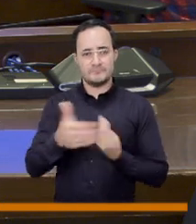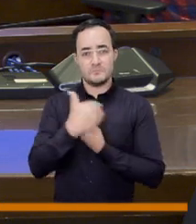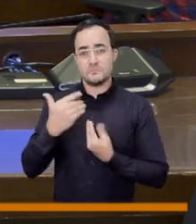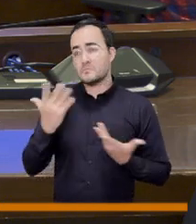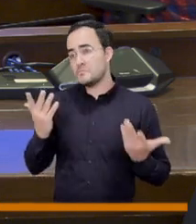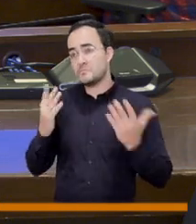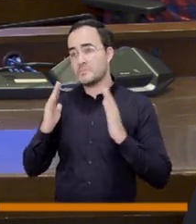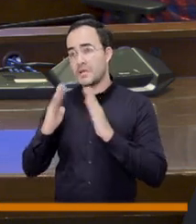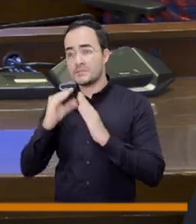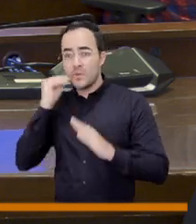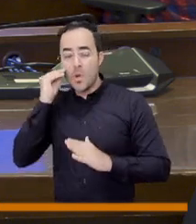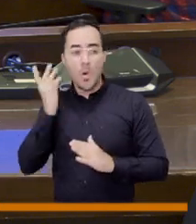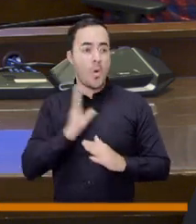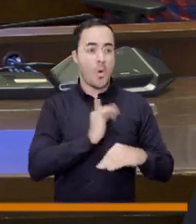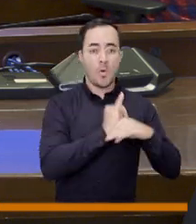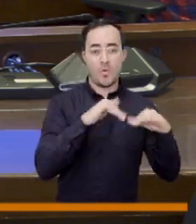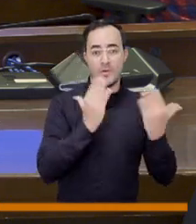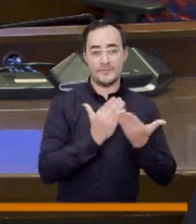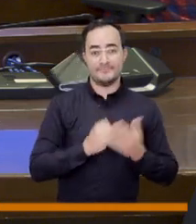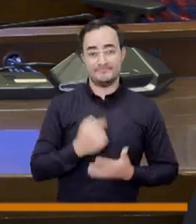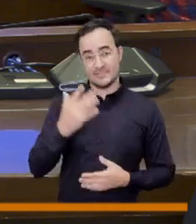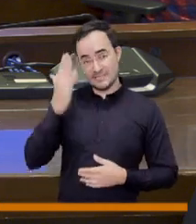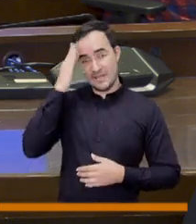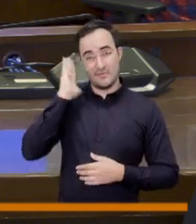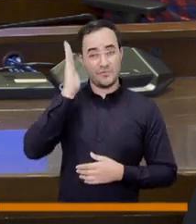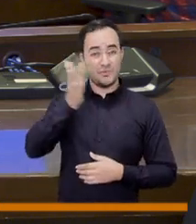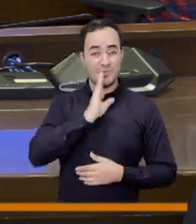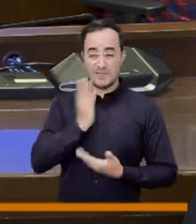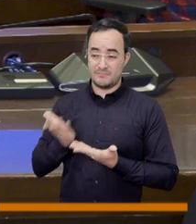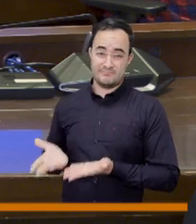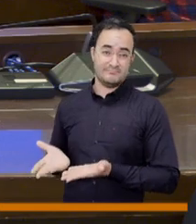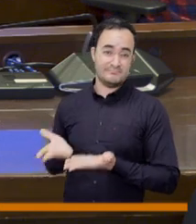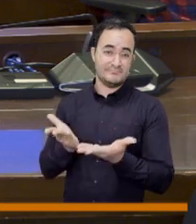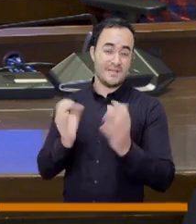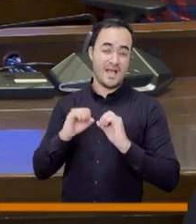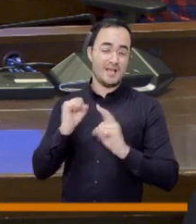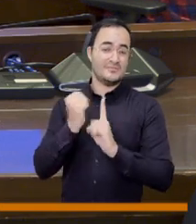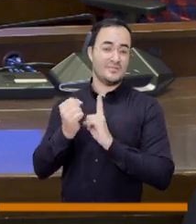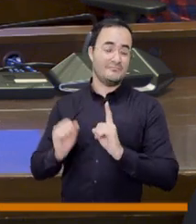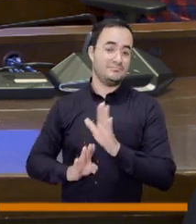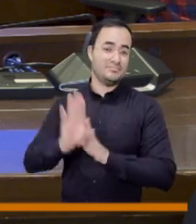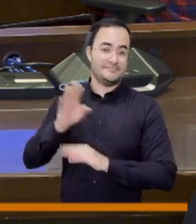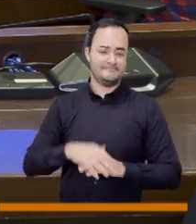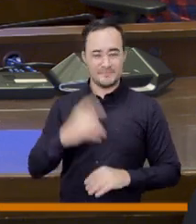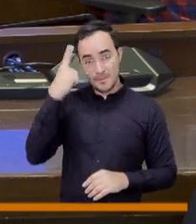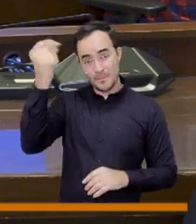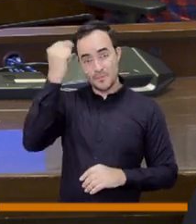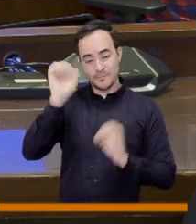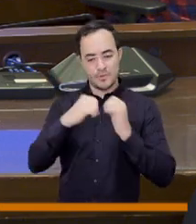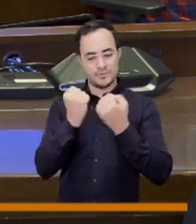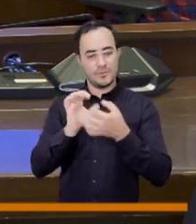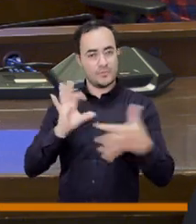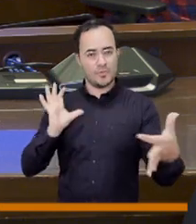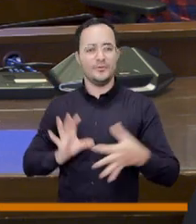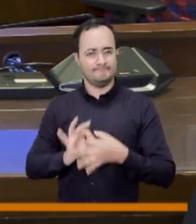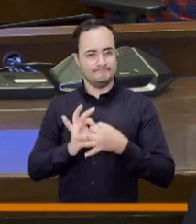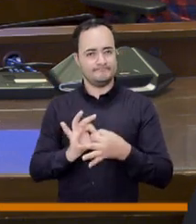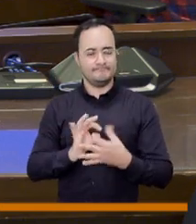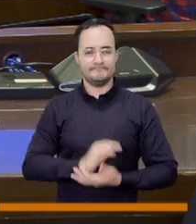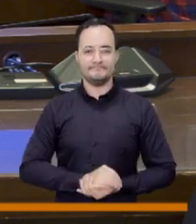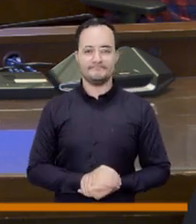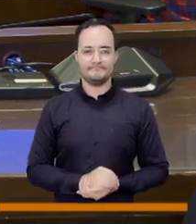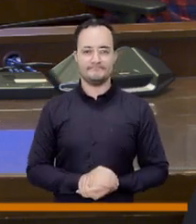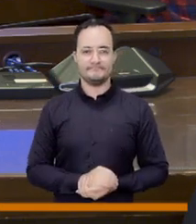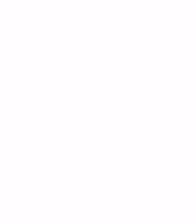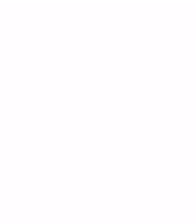en cada entorno donde habitan sea Familiar o centros educativos ellos son el futuro de nuestra sociedad porque el consejo somos